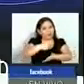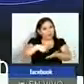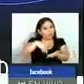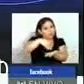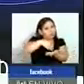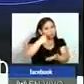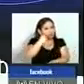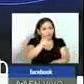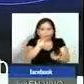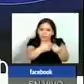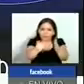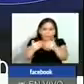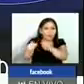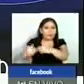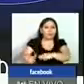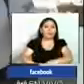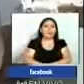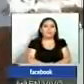De todo tipo